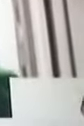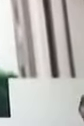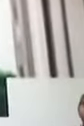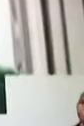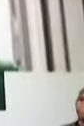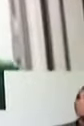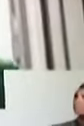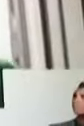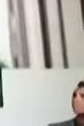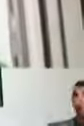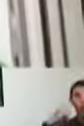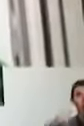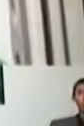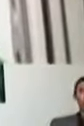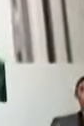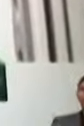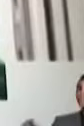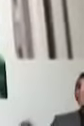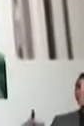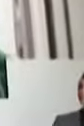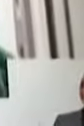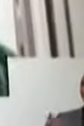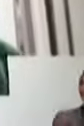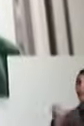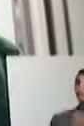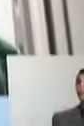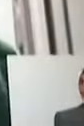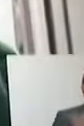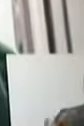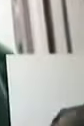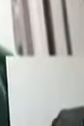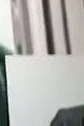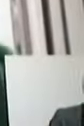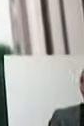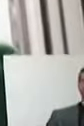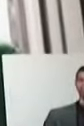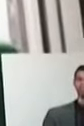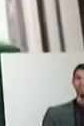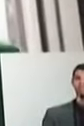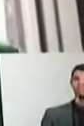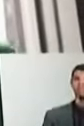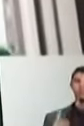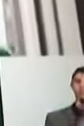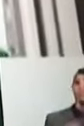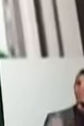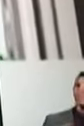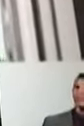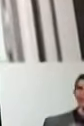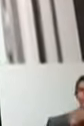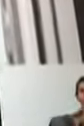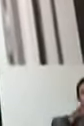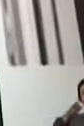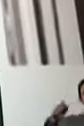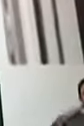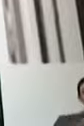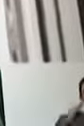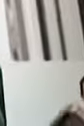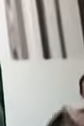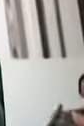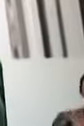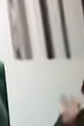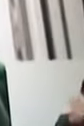la transmisión autóctona que tenemos acá en el territorio. Tenemos que hacer una desinfección en todas las viviendas, por eso vamos a hacer